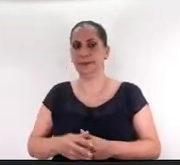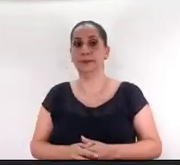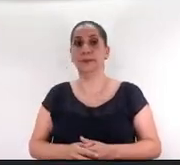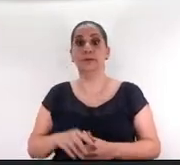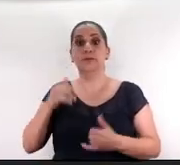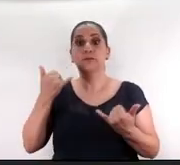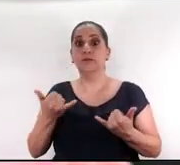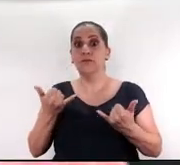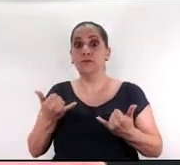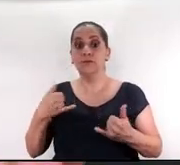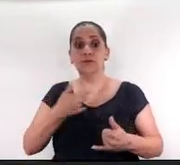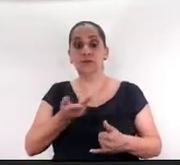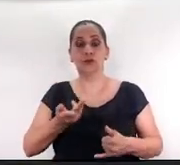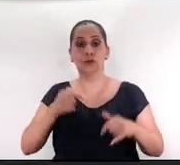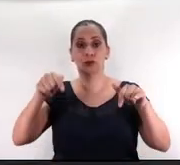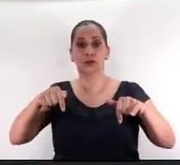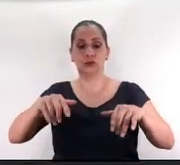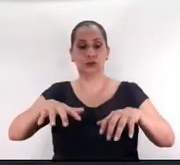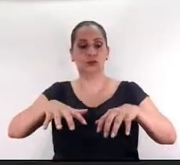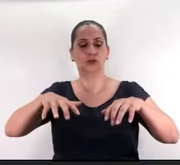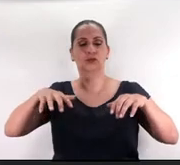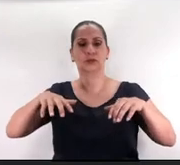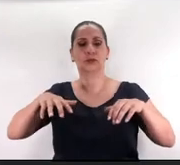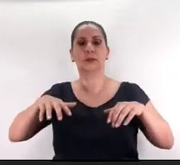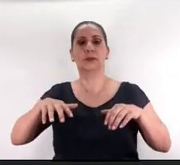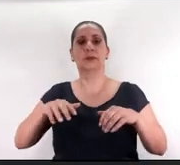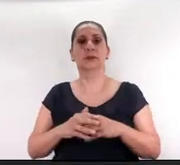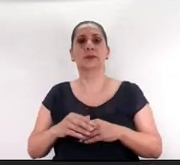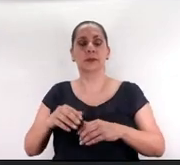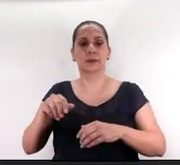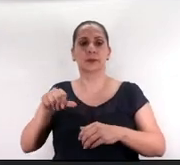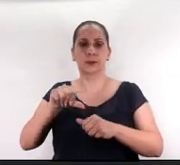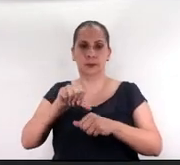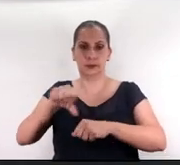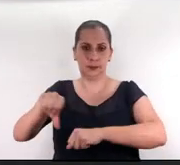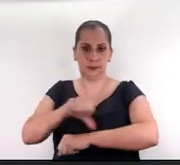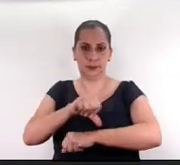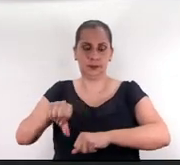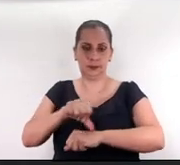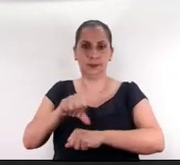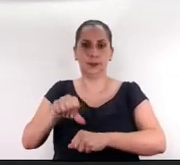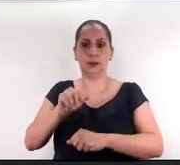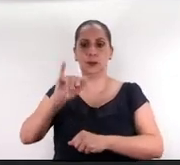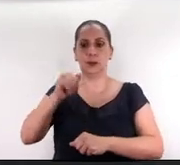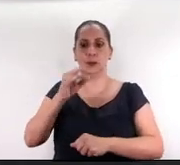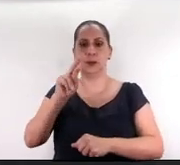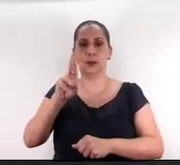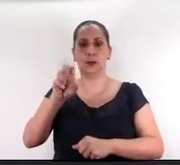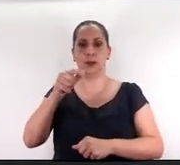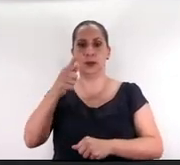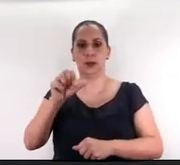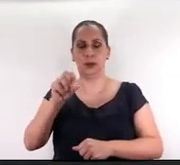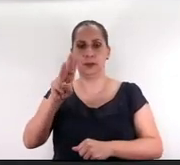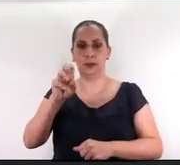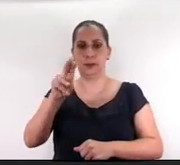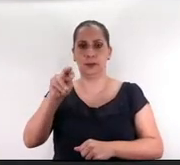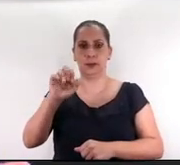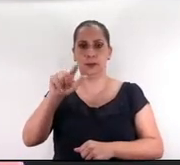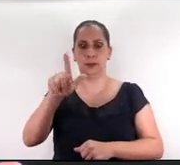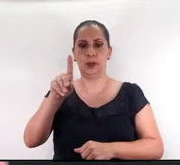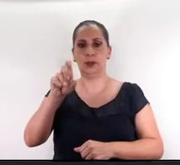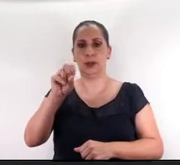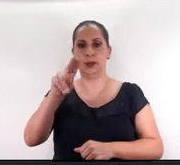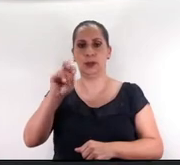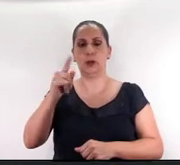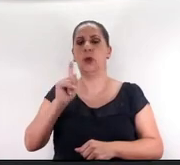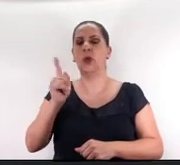Nos encontramos nuevamente en este mismo escenario, en el Auditorio Ingeniero Jorge Manuel Dengo, ubicado en las instalaciones principales